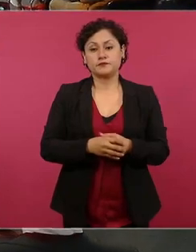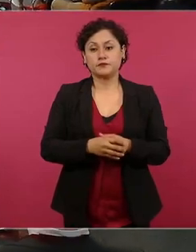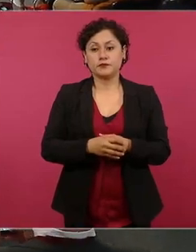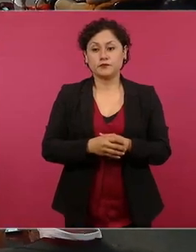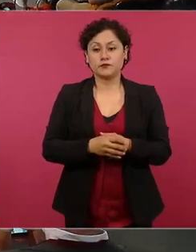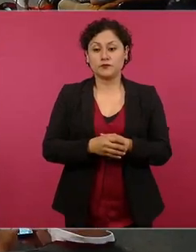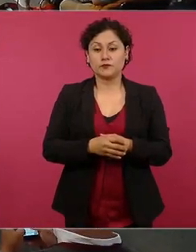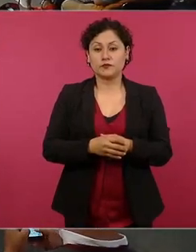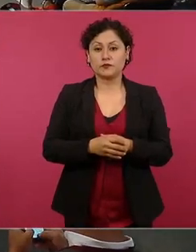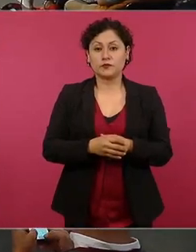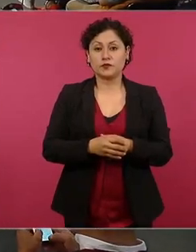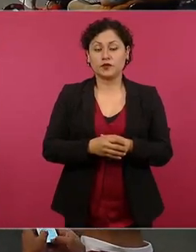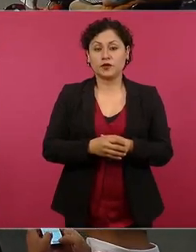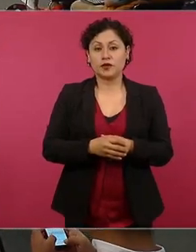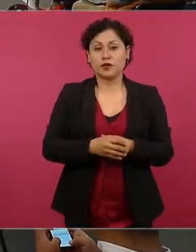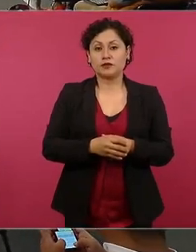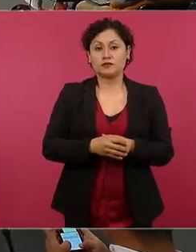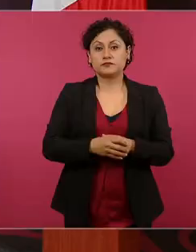los fraudes.